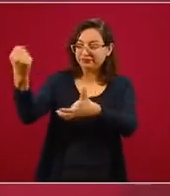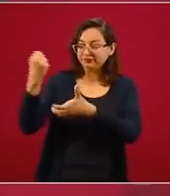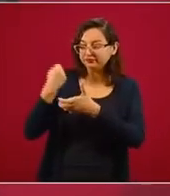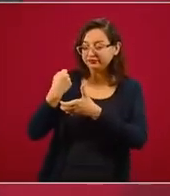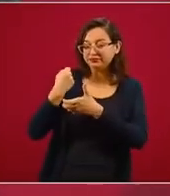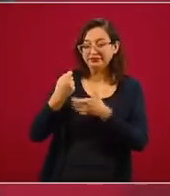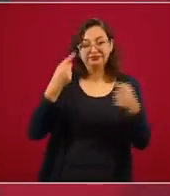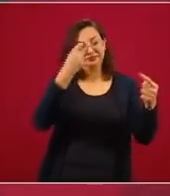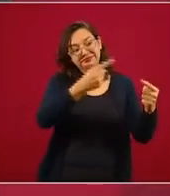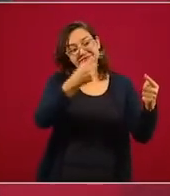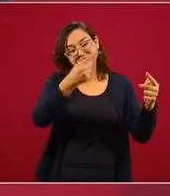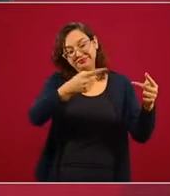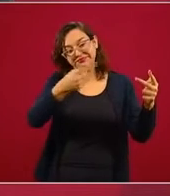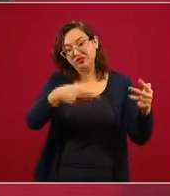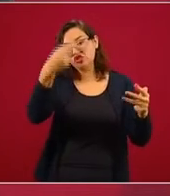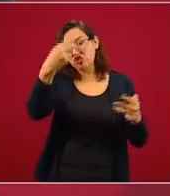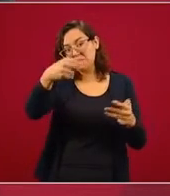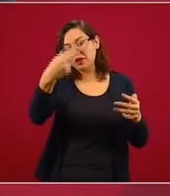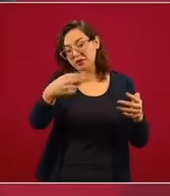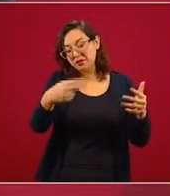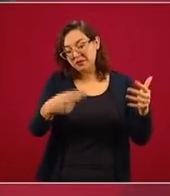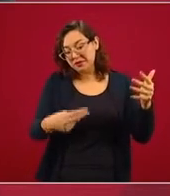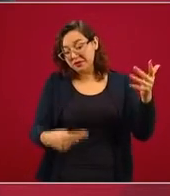a todos estos personajes,